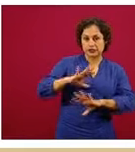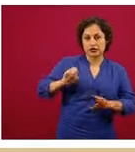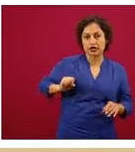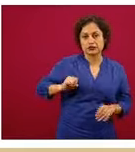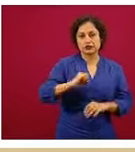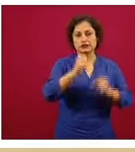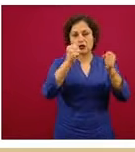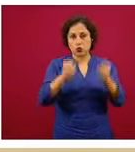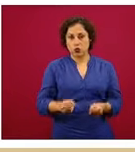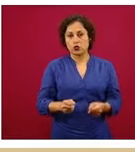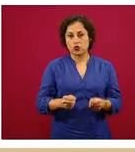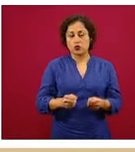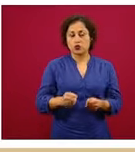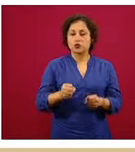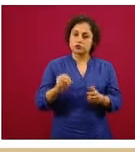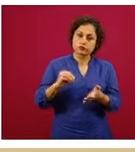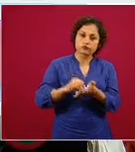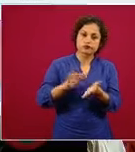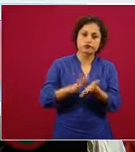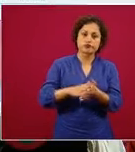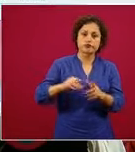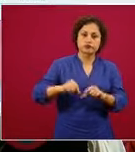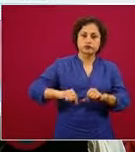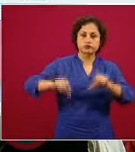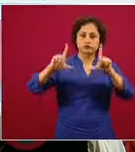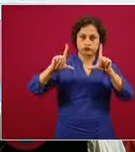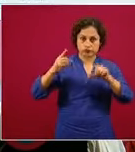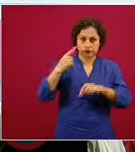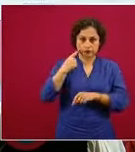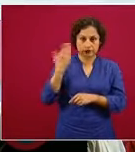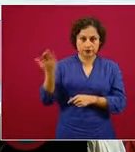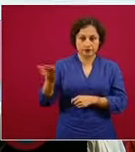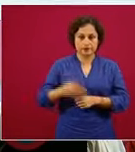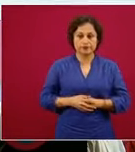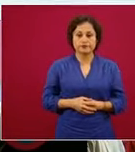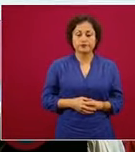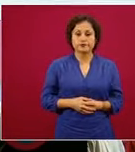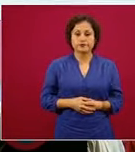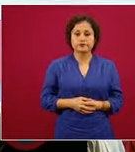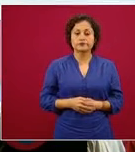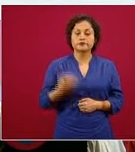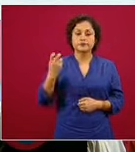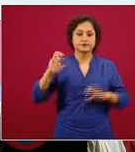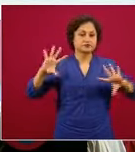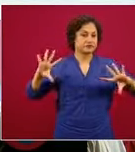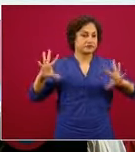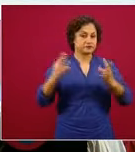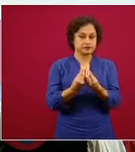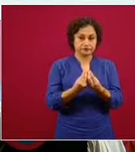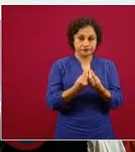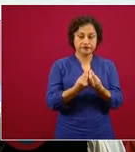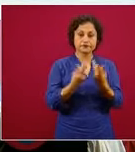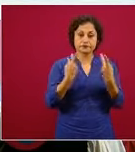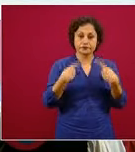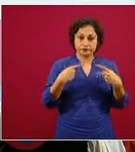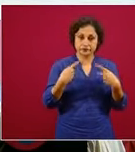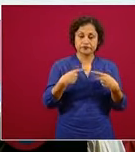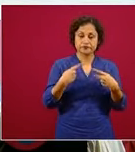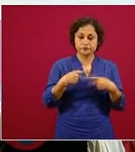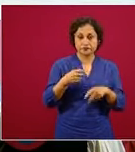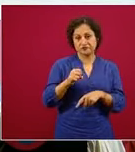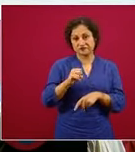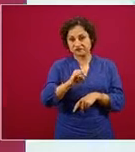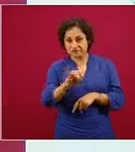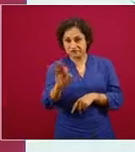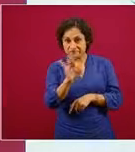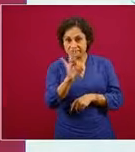confirmados y obtenemos la gráfica de la siguiente diapositiva, que es precisamente la carga de casos estimados. Todavía